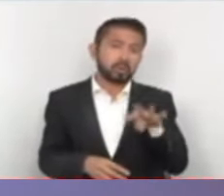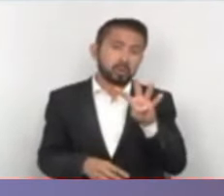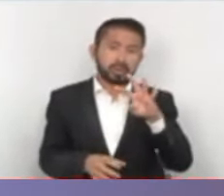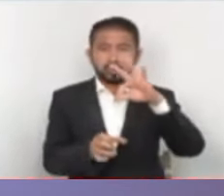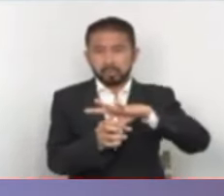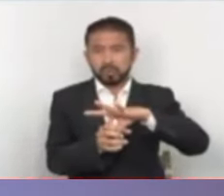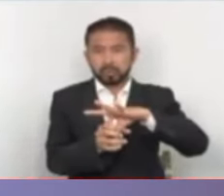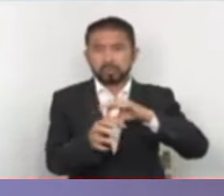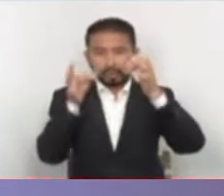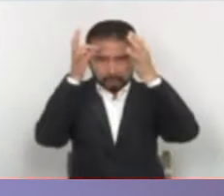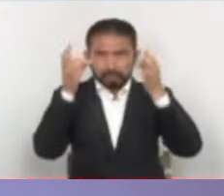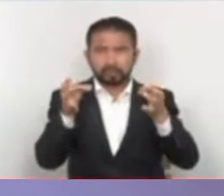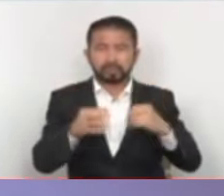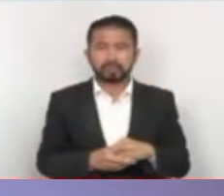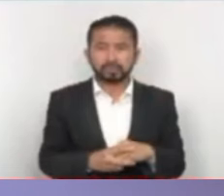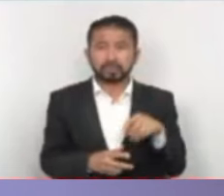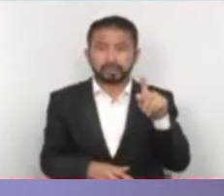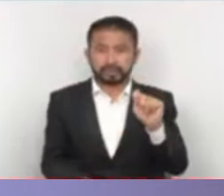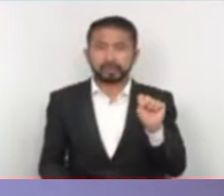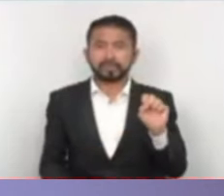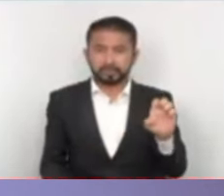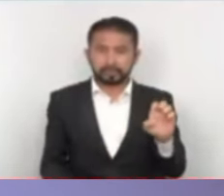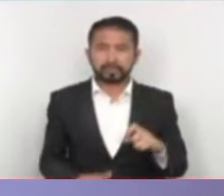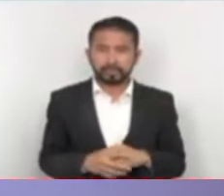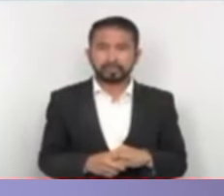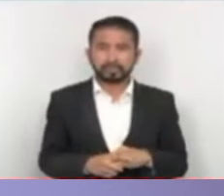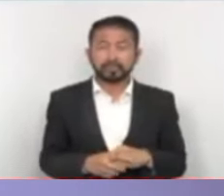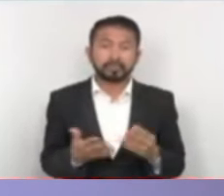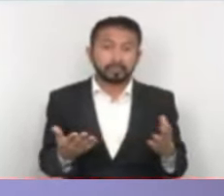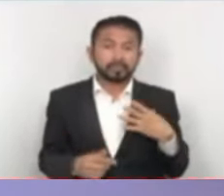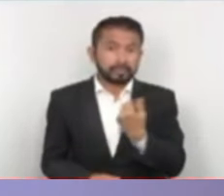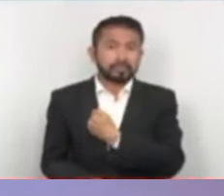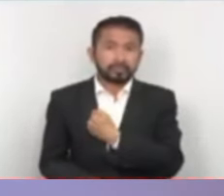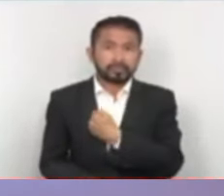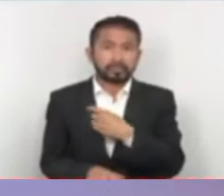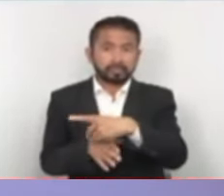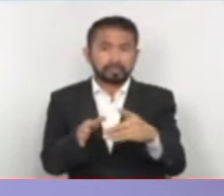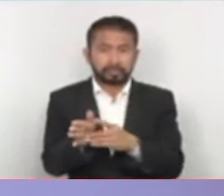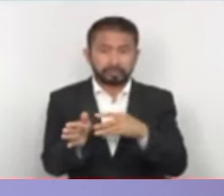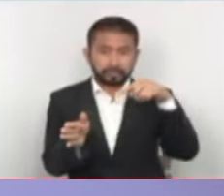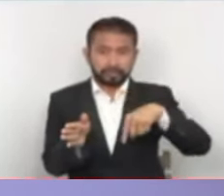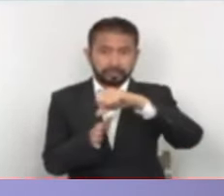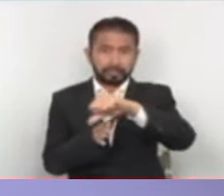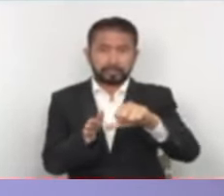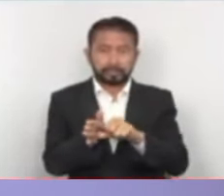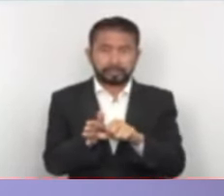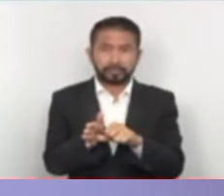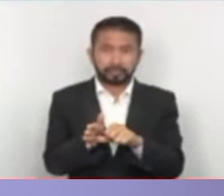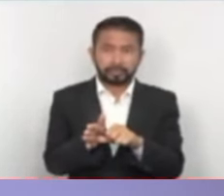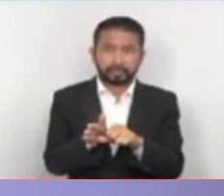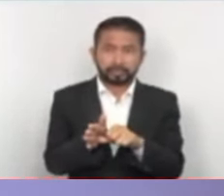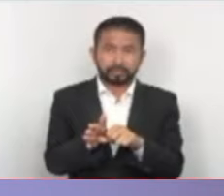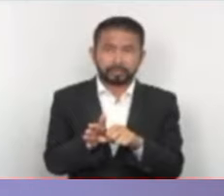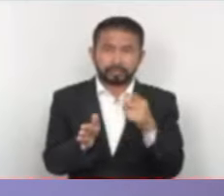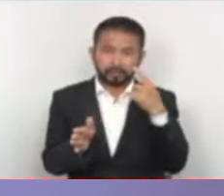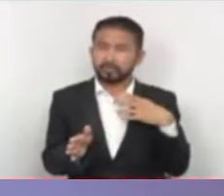votos se toman decisiones en el Tribunal Supremo Electoral. Pero para nosotros como diputados de esta Asamblea Legislativa, si